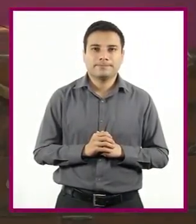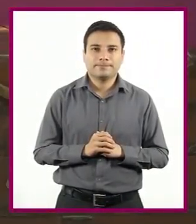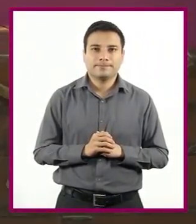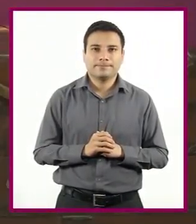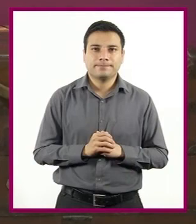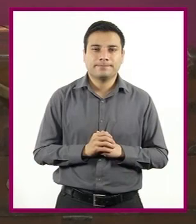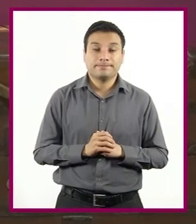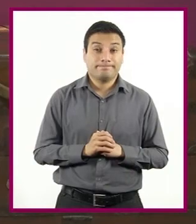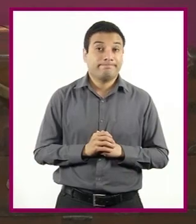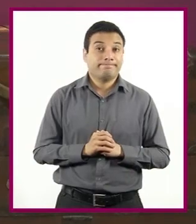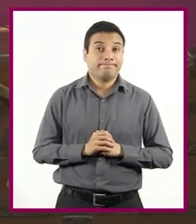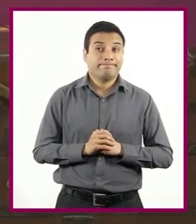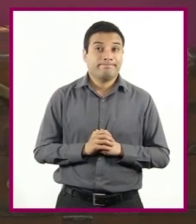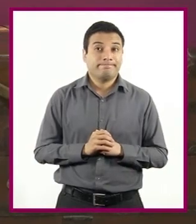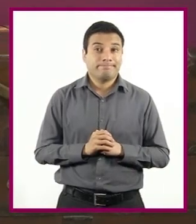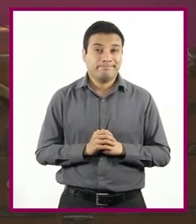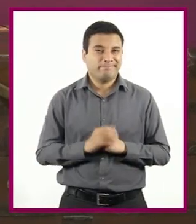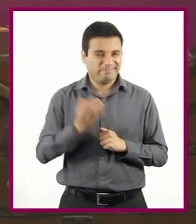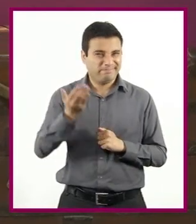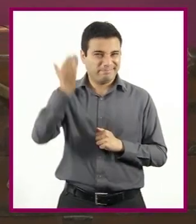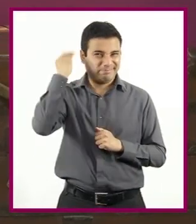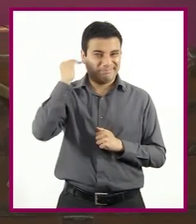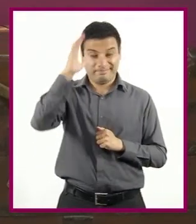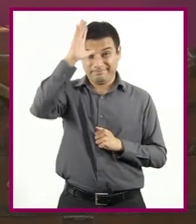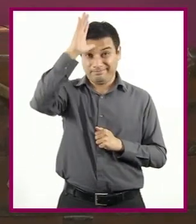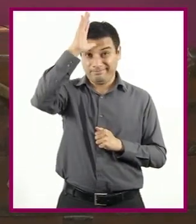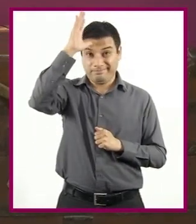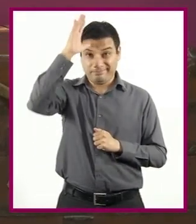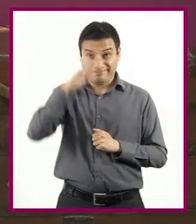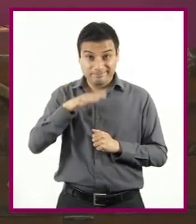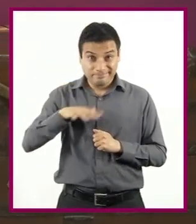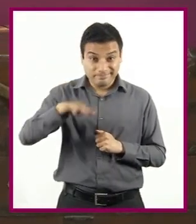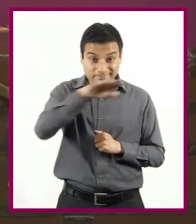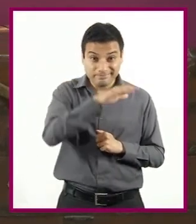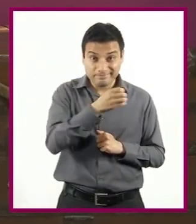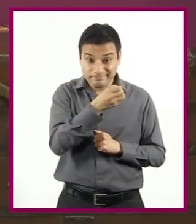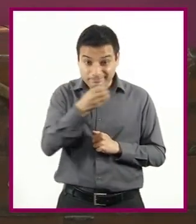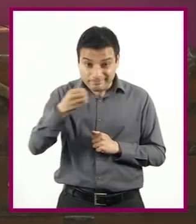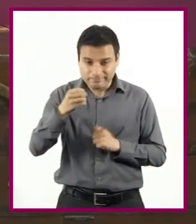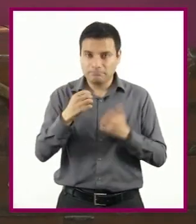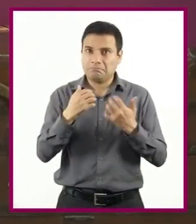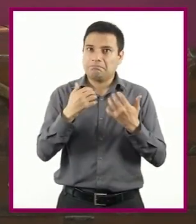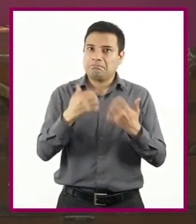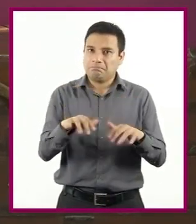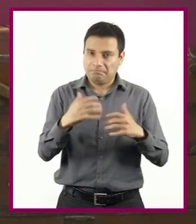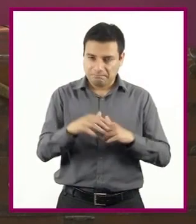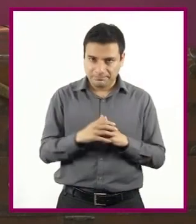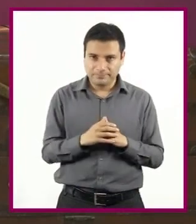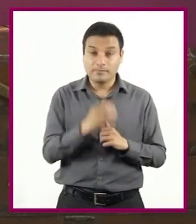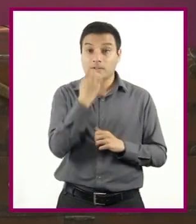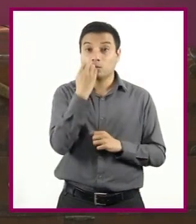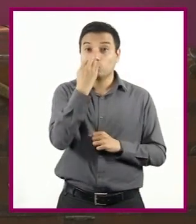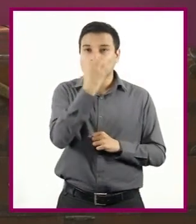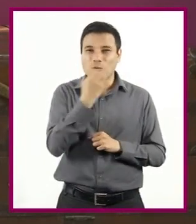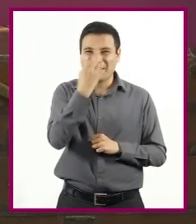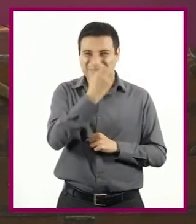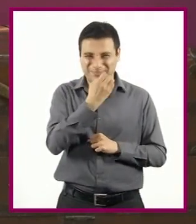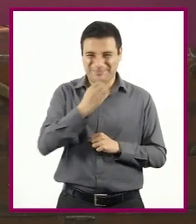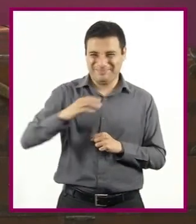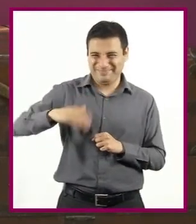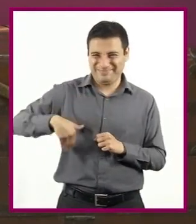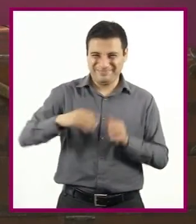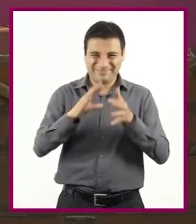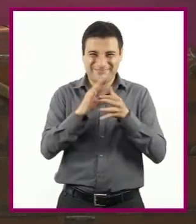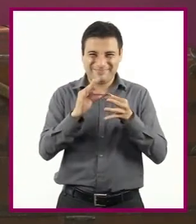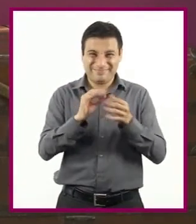Sin duda, la sociedad mexica era muy compleja y las enseñanzas que se daban tanto en el Calmecac como en el